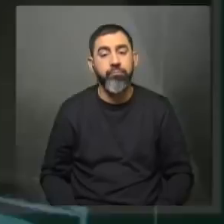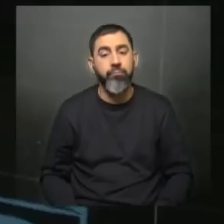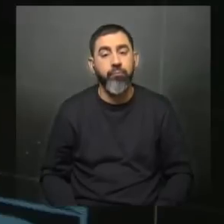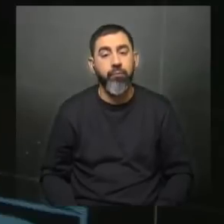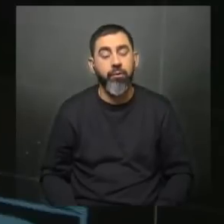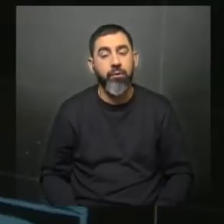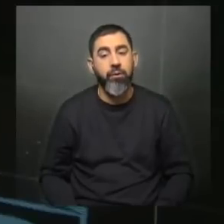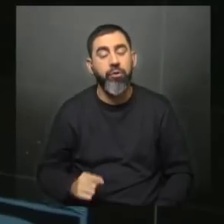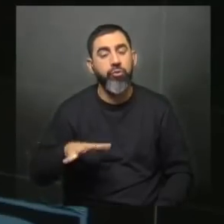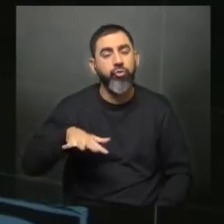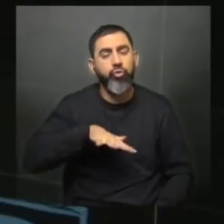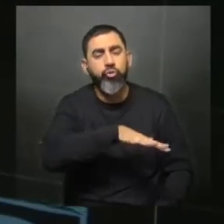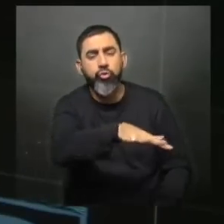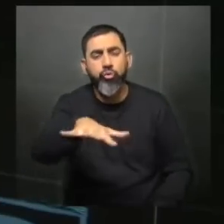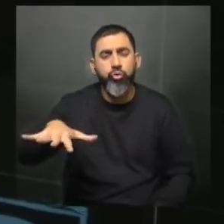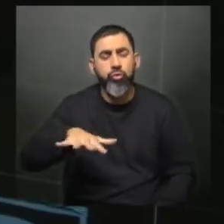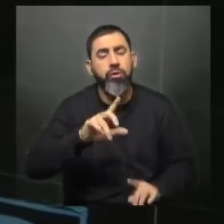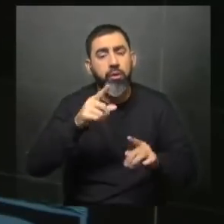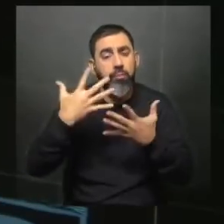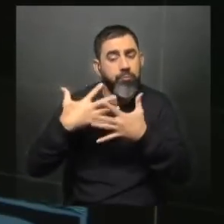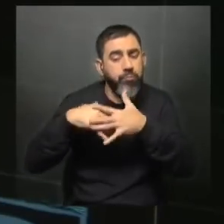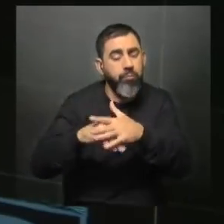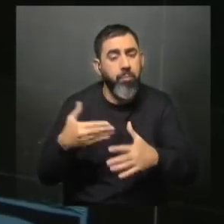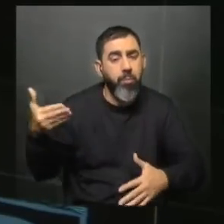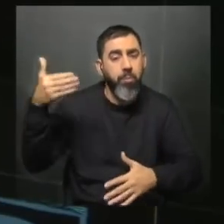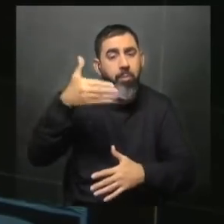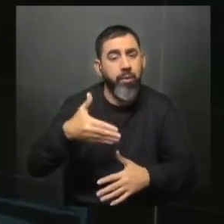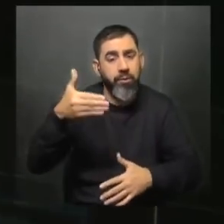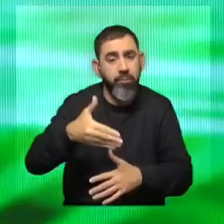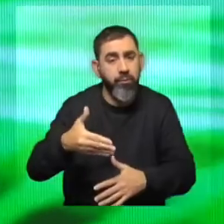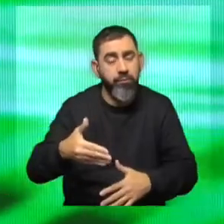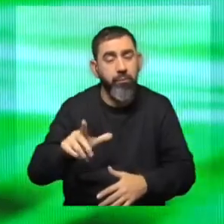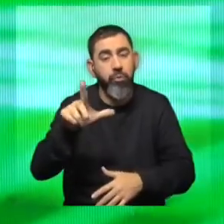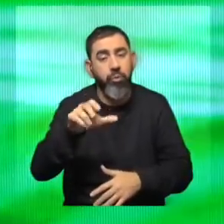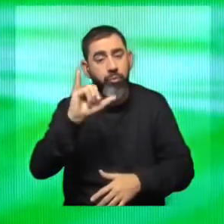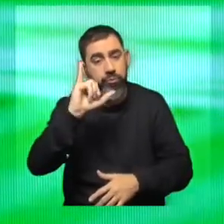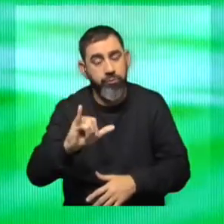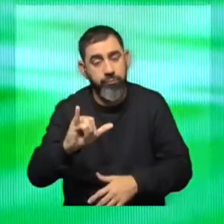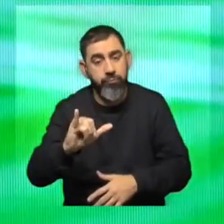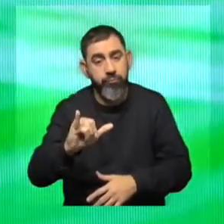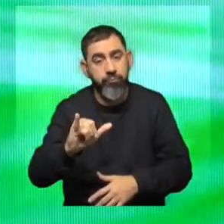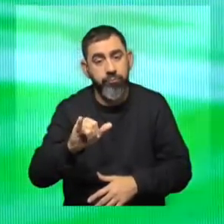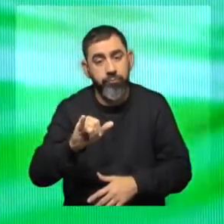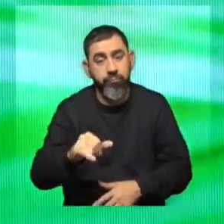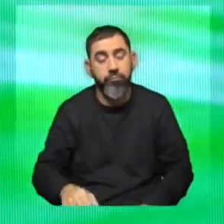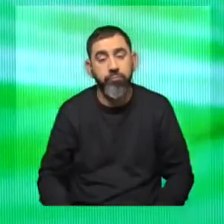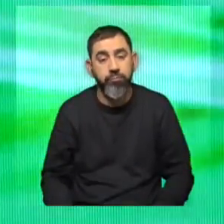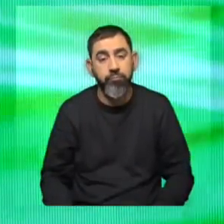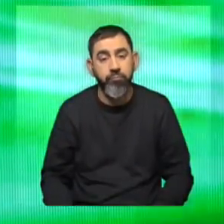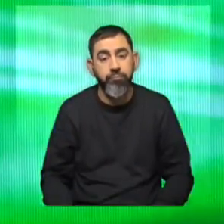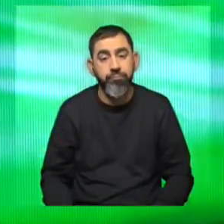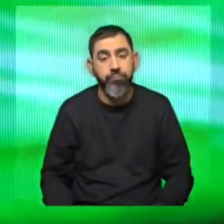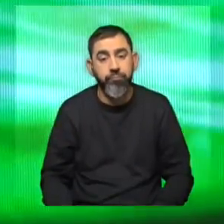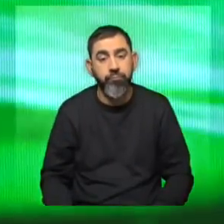también debería involucrarse Sin lugar a dudas nosotros trabajamos de este concepto que te decía